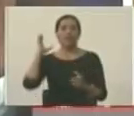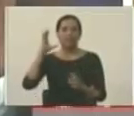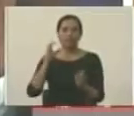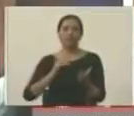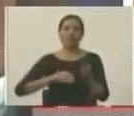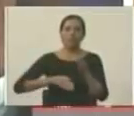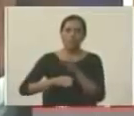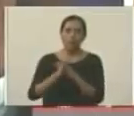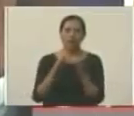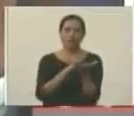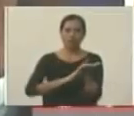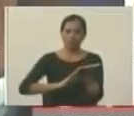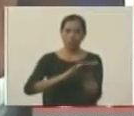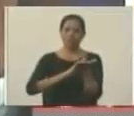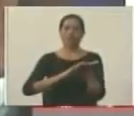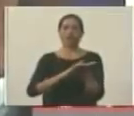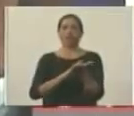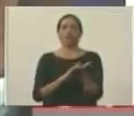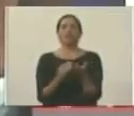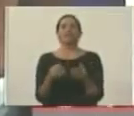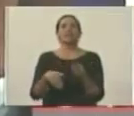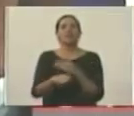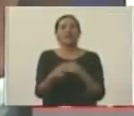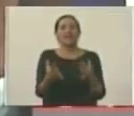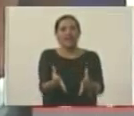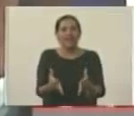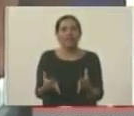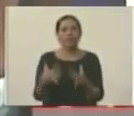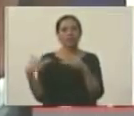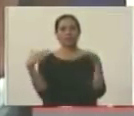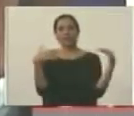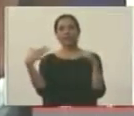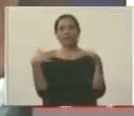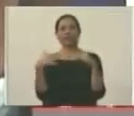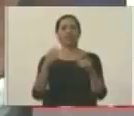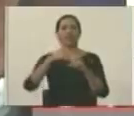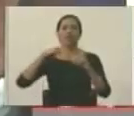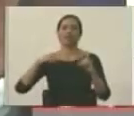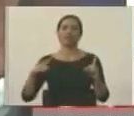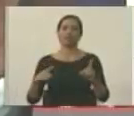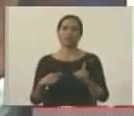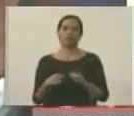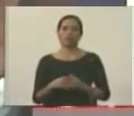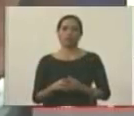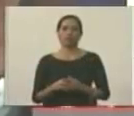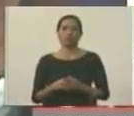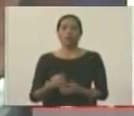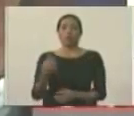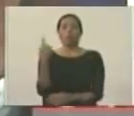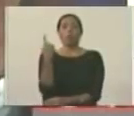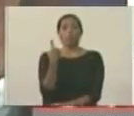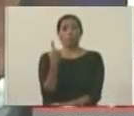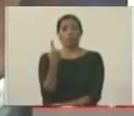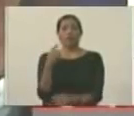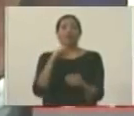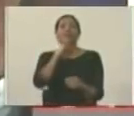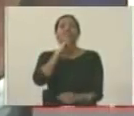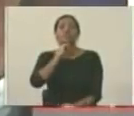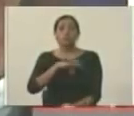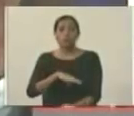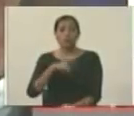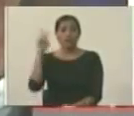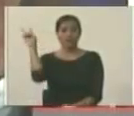recuperando y vaya ganando esta batalla de esta guerra eléctrica única en la historia de